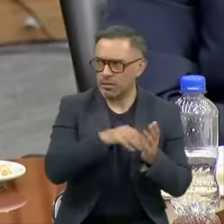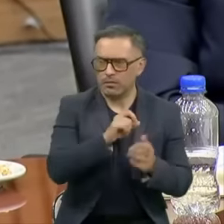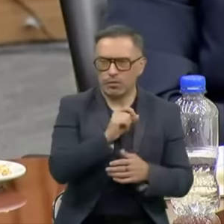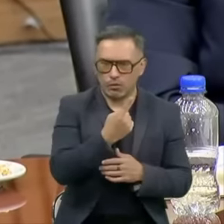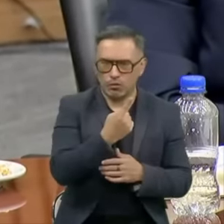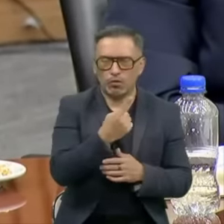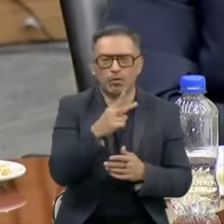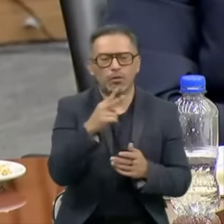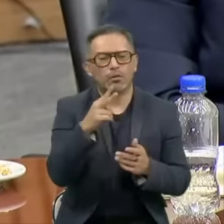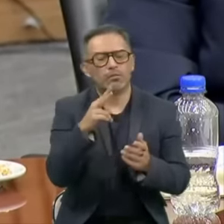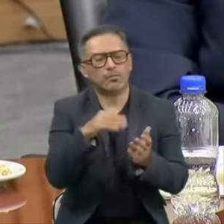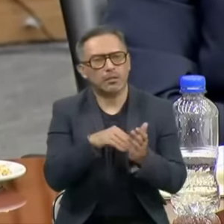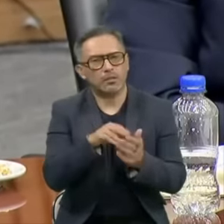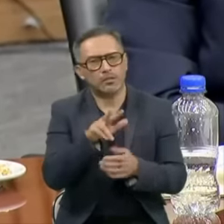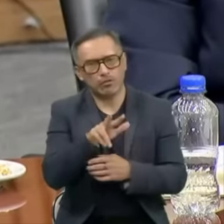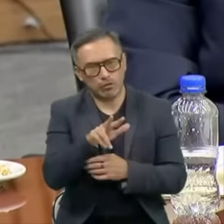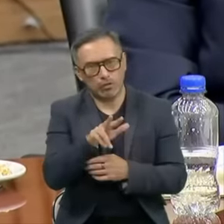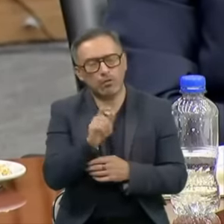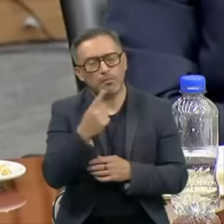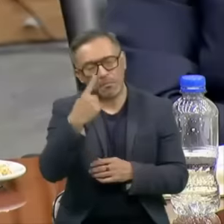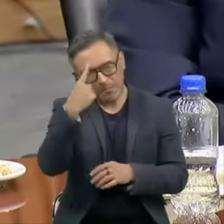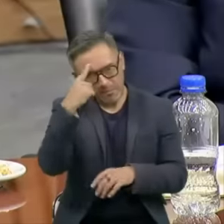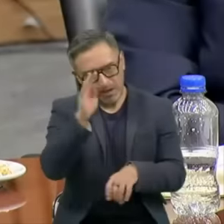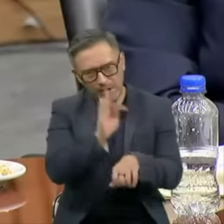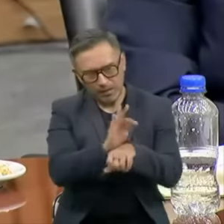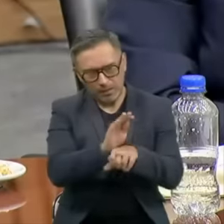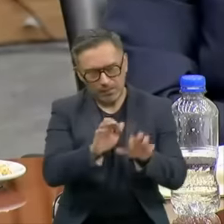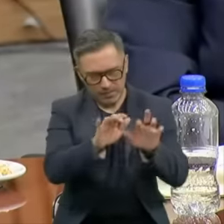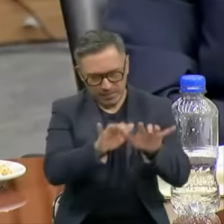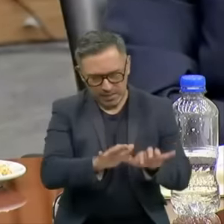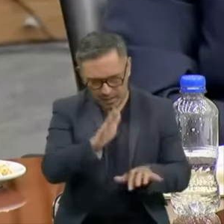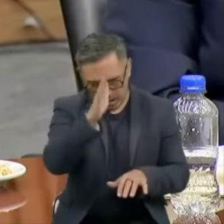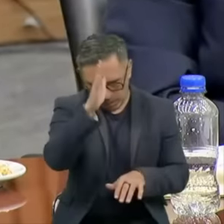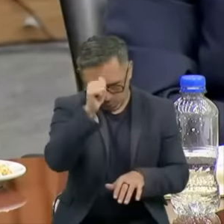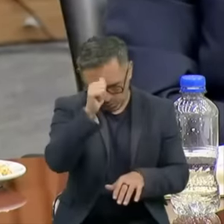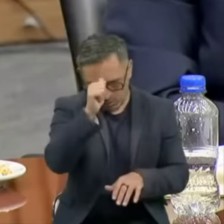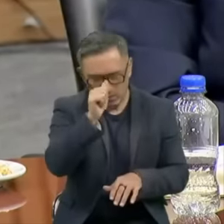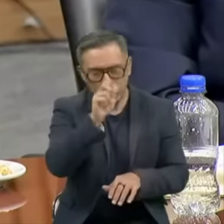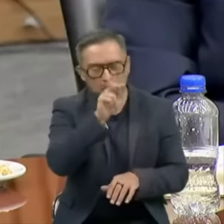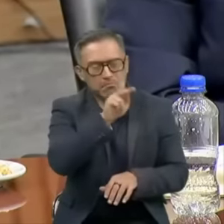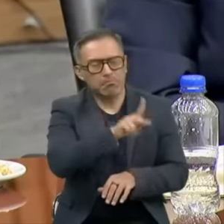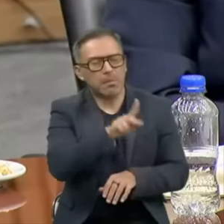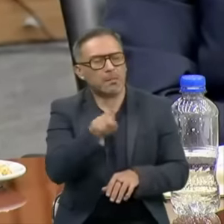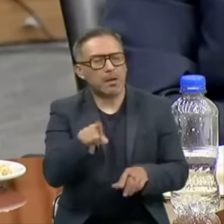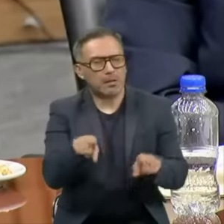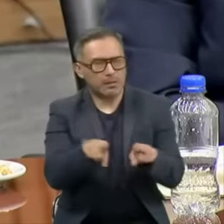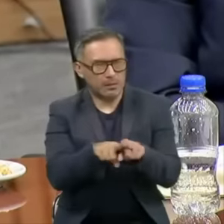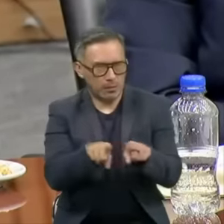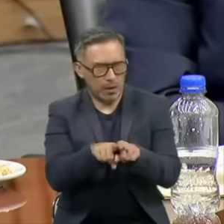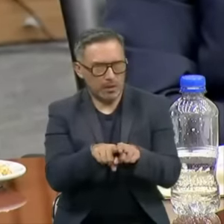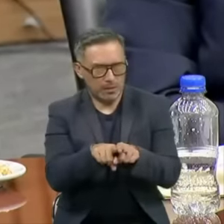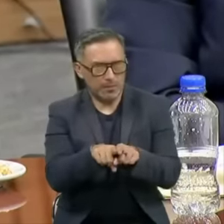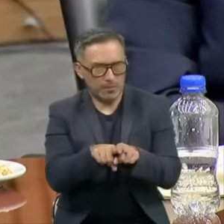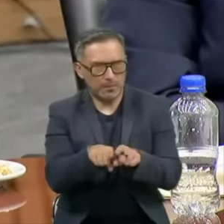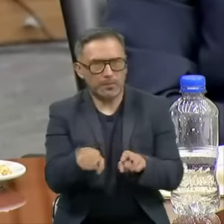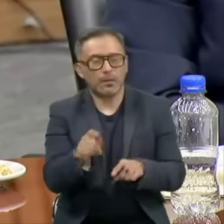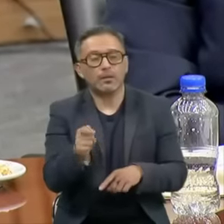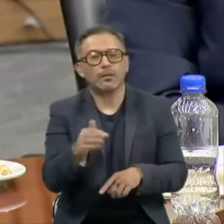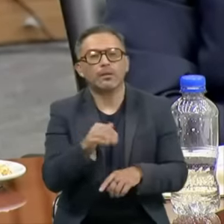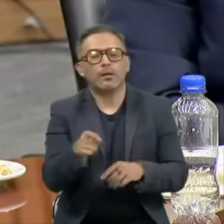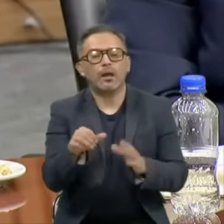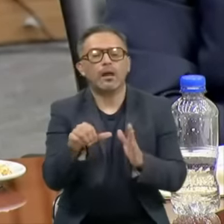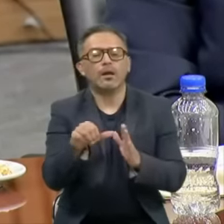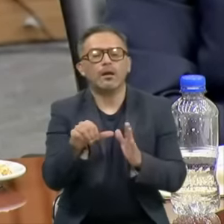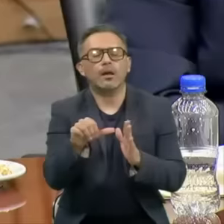18, que fue a favor de acuerdos similares a este que implicaban la aplicación del